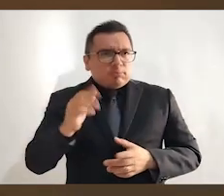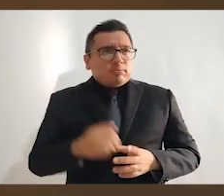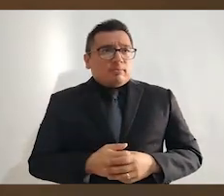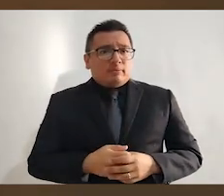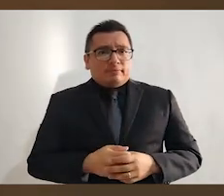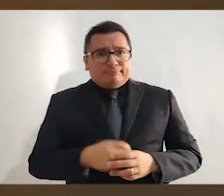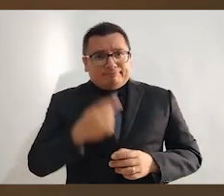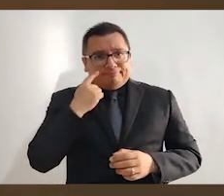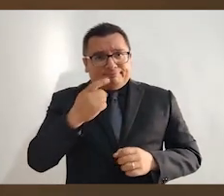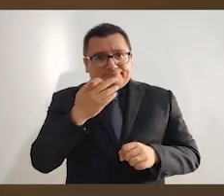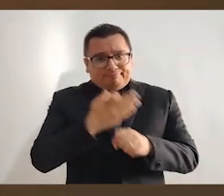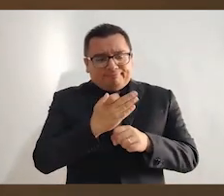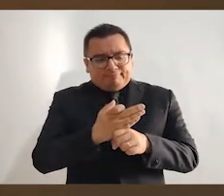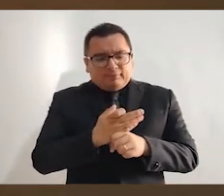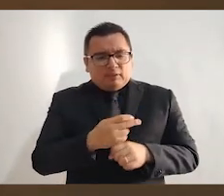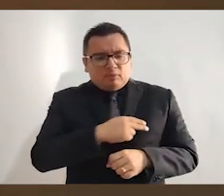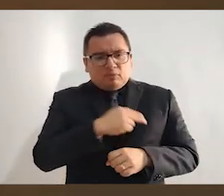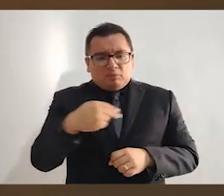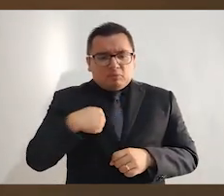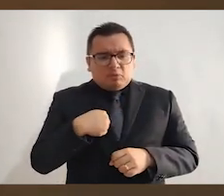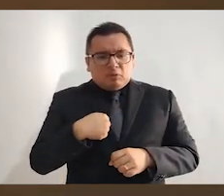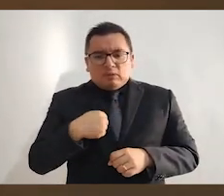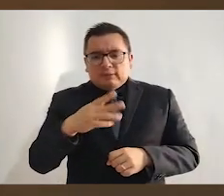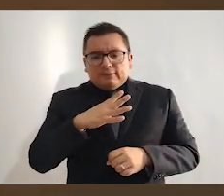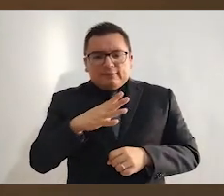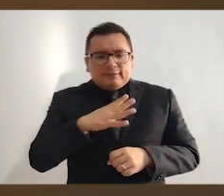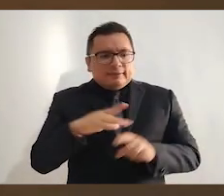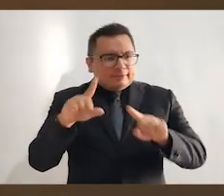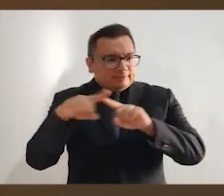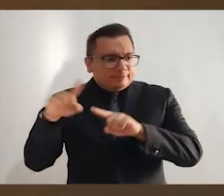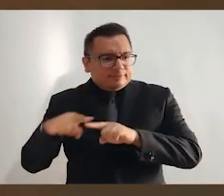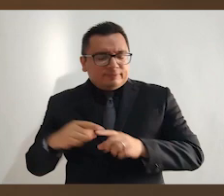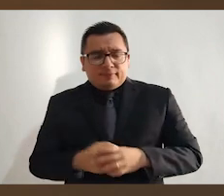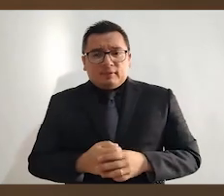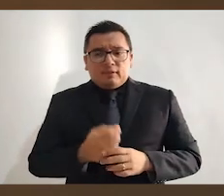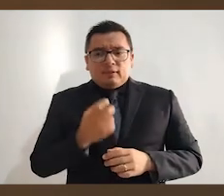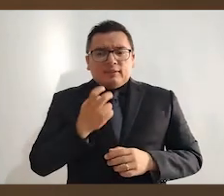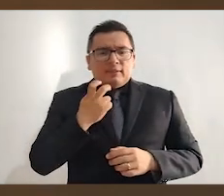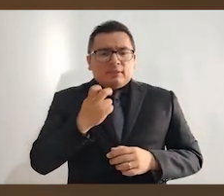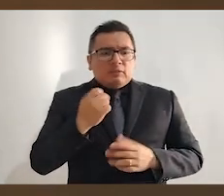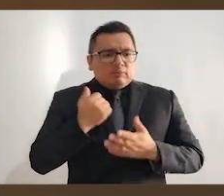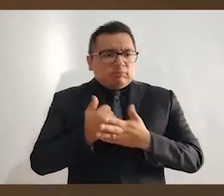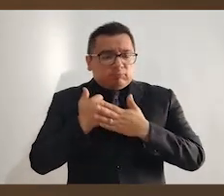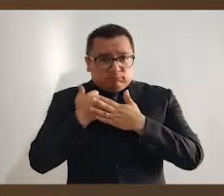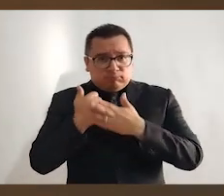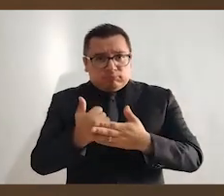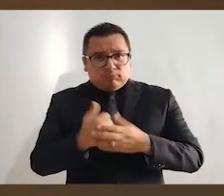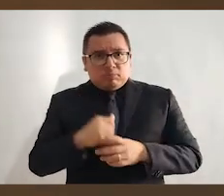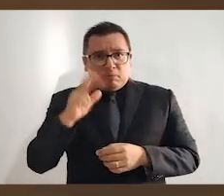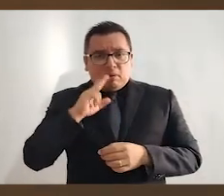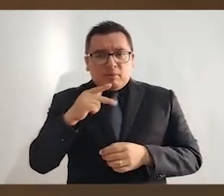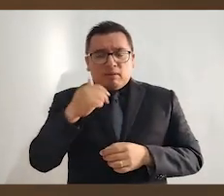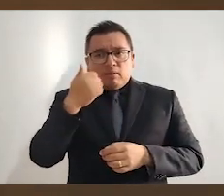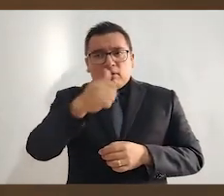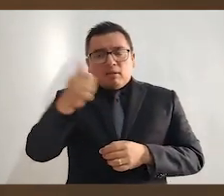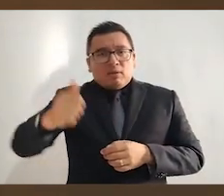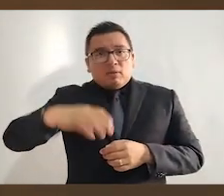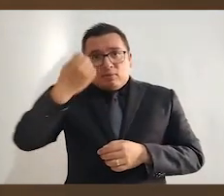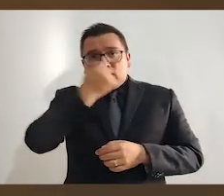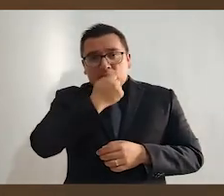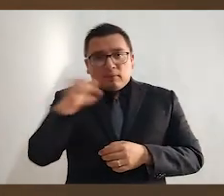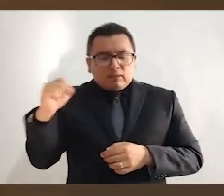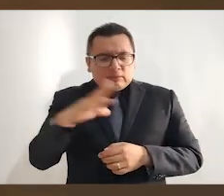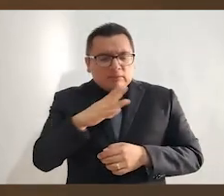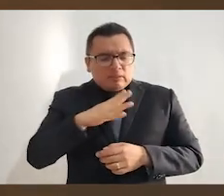con herramientas, con recursos que fácil podemos redirigir y conocer qué habilidades la persona